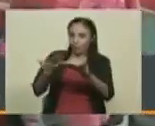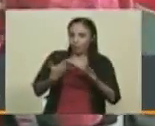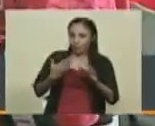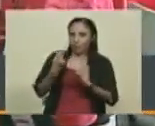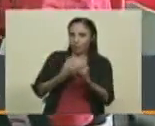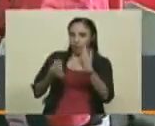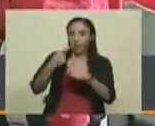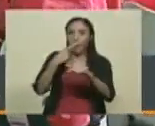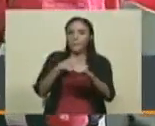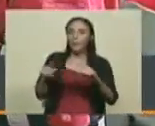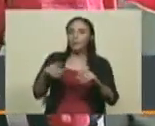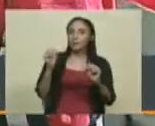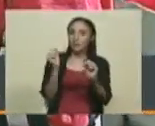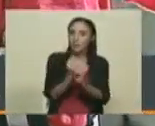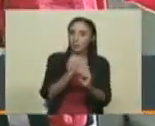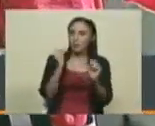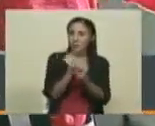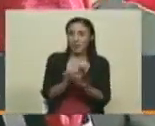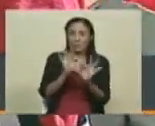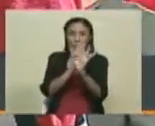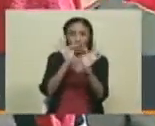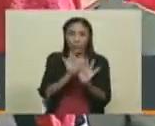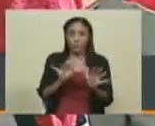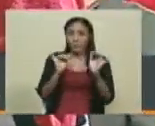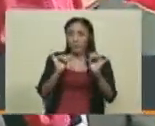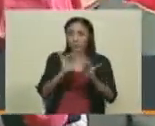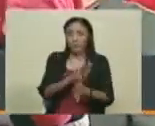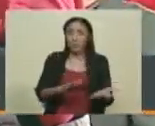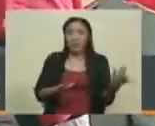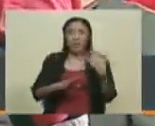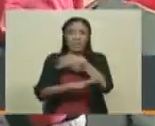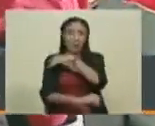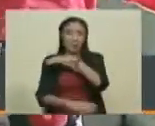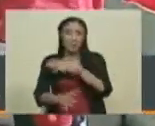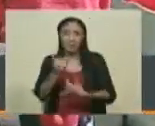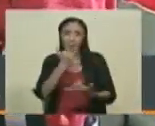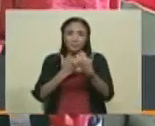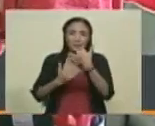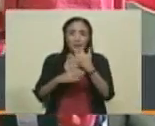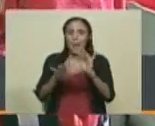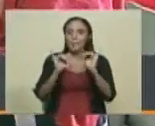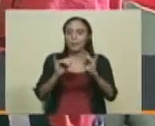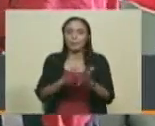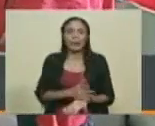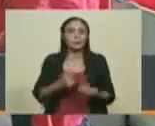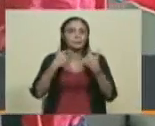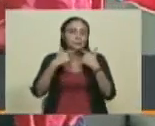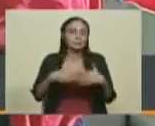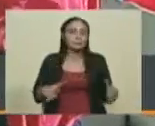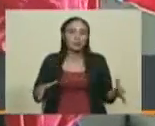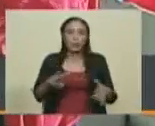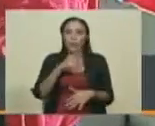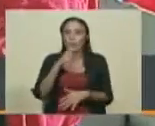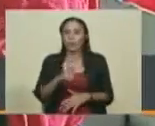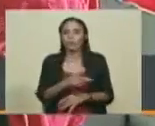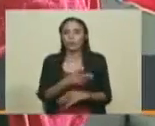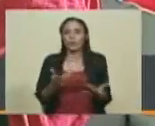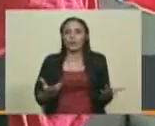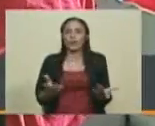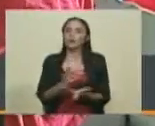si seguimos trabajando de la misma manera, al pasar de unos meses, estamos en la misma condición. Entonces hay que pasar por